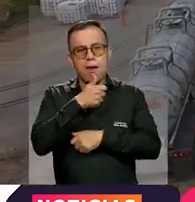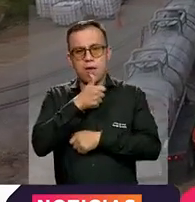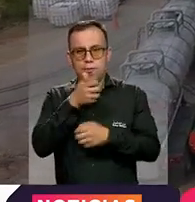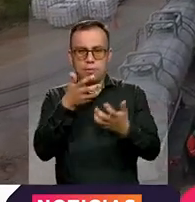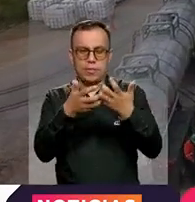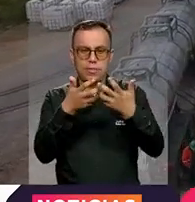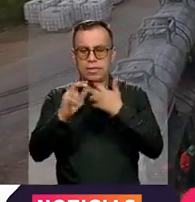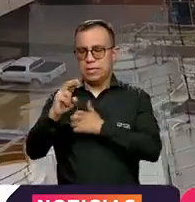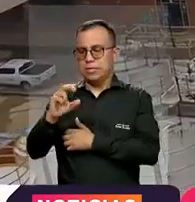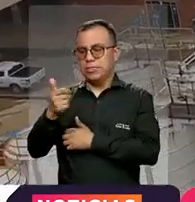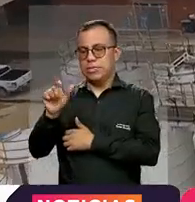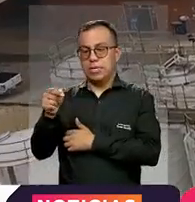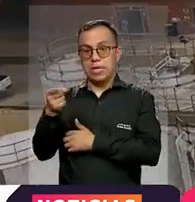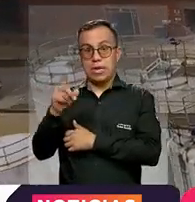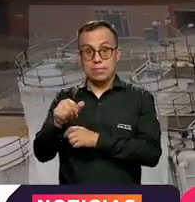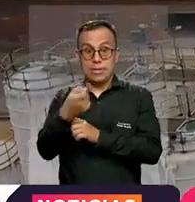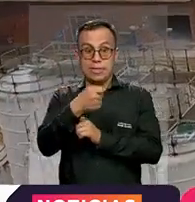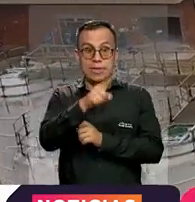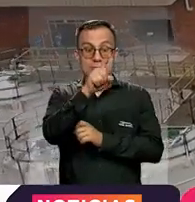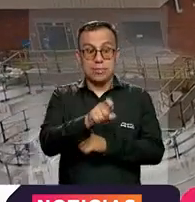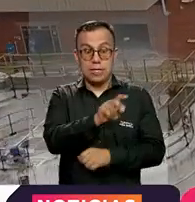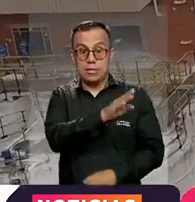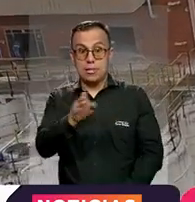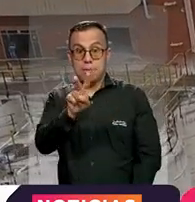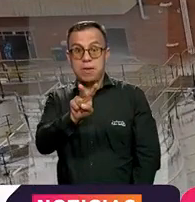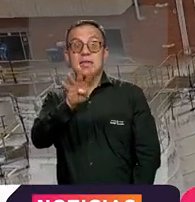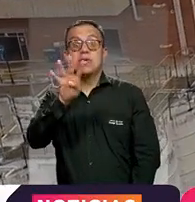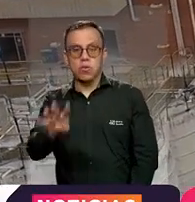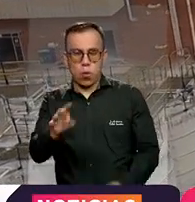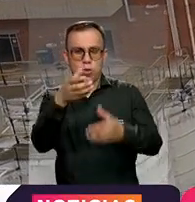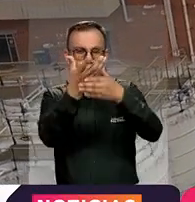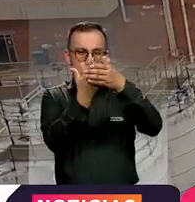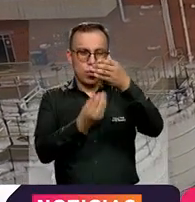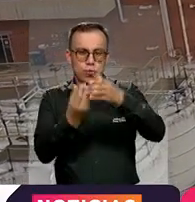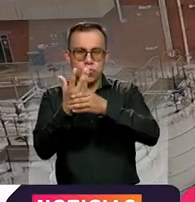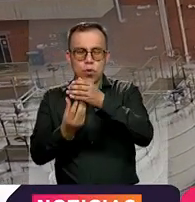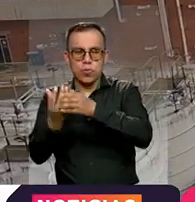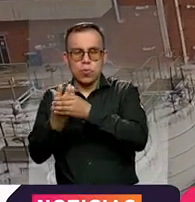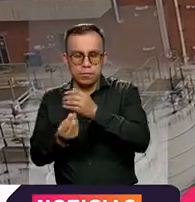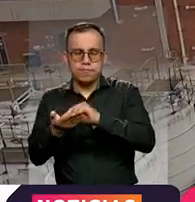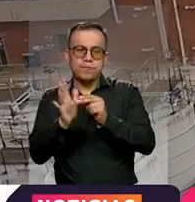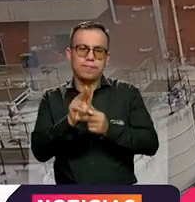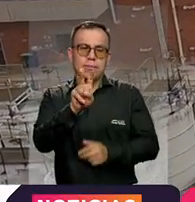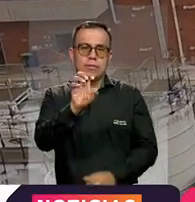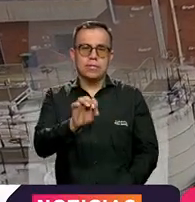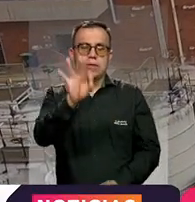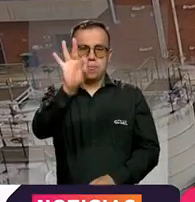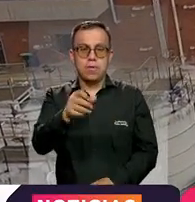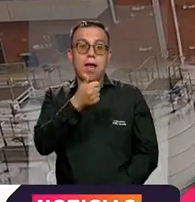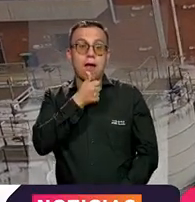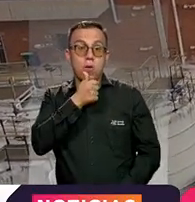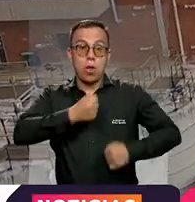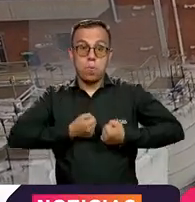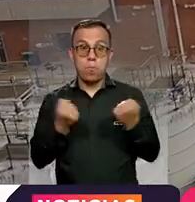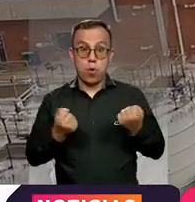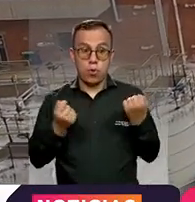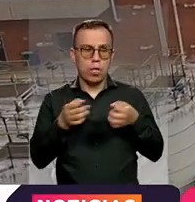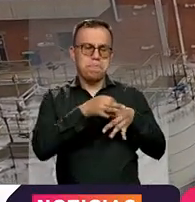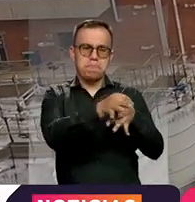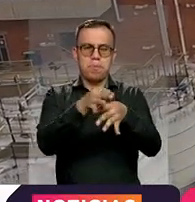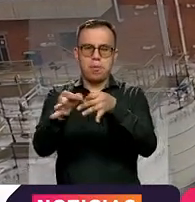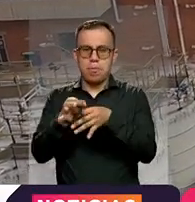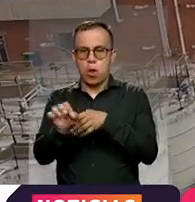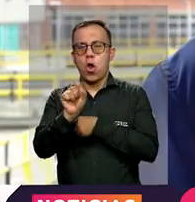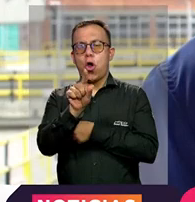sistema Chingaza, pasar de 16 a 24 paneles de filtración y abastecer el 70% del agua de Bogotá y 11 municipios